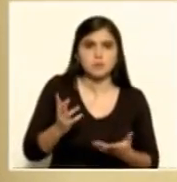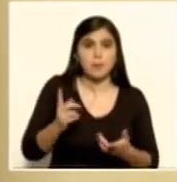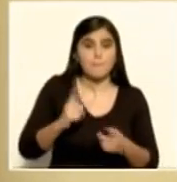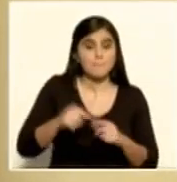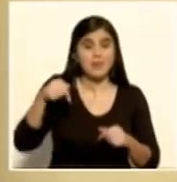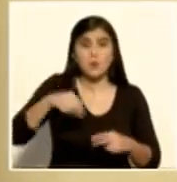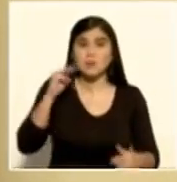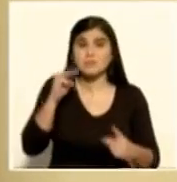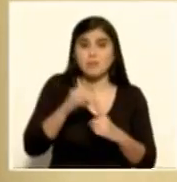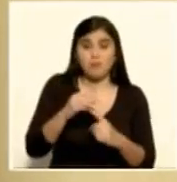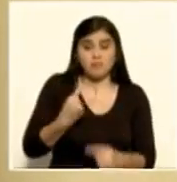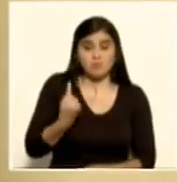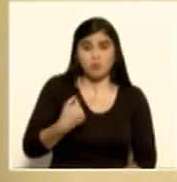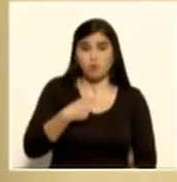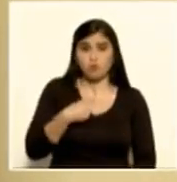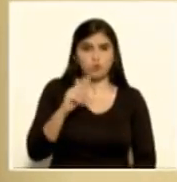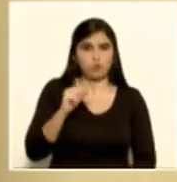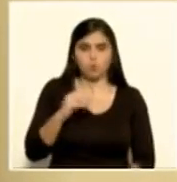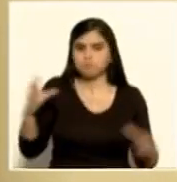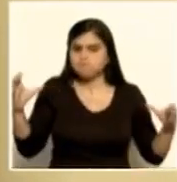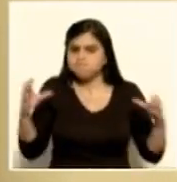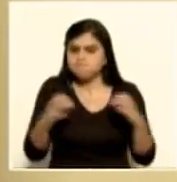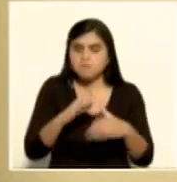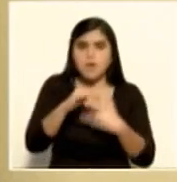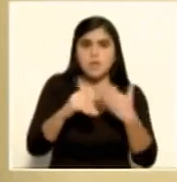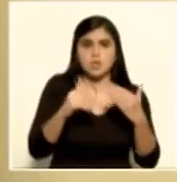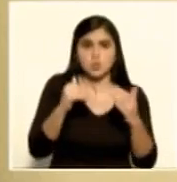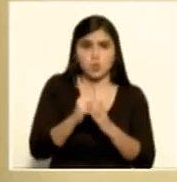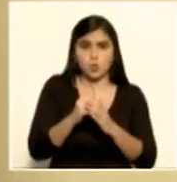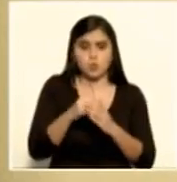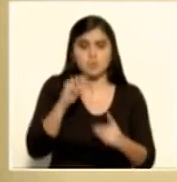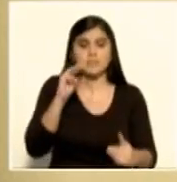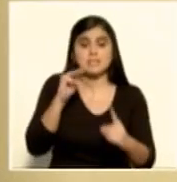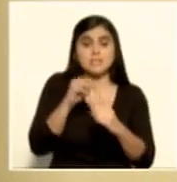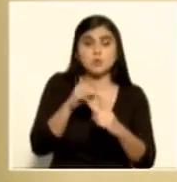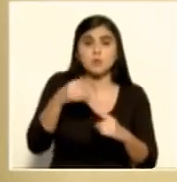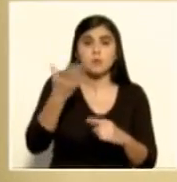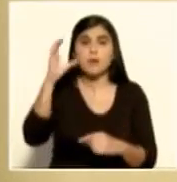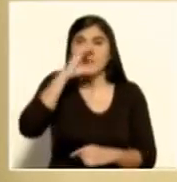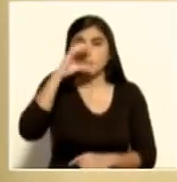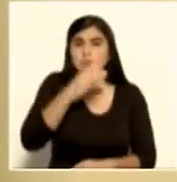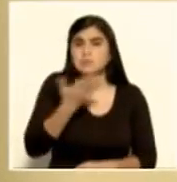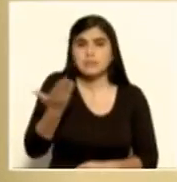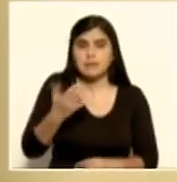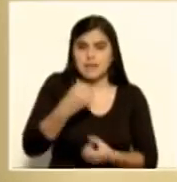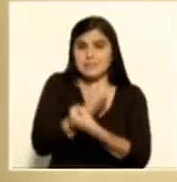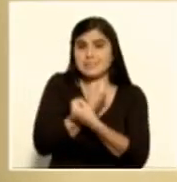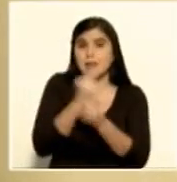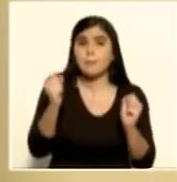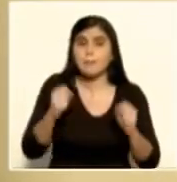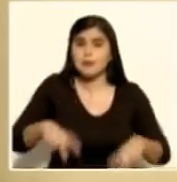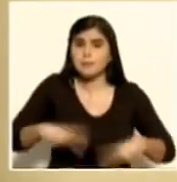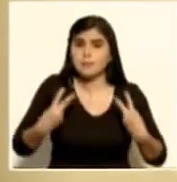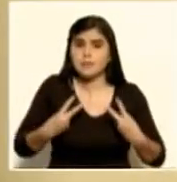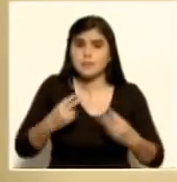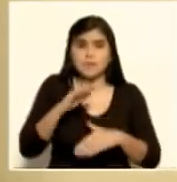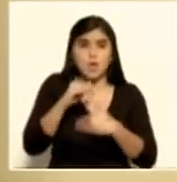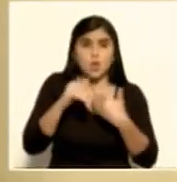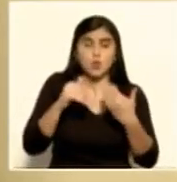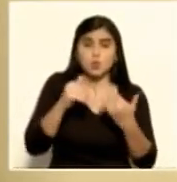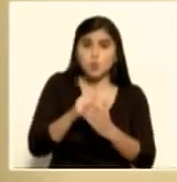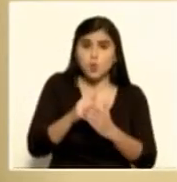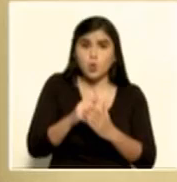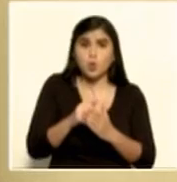conjunto y es una misión que busca justamente salvar vidas. Todos y todas estamos en medio de esta